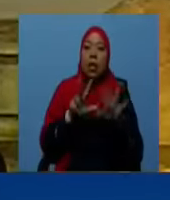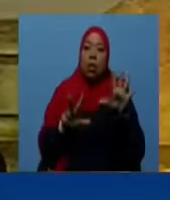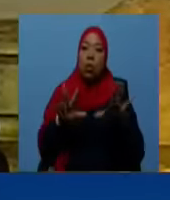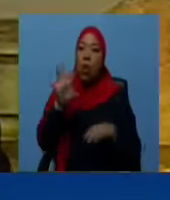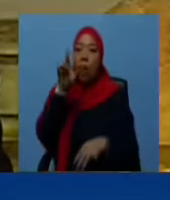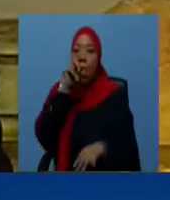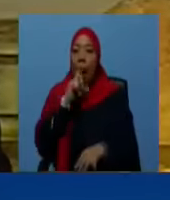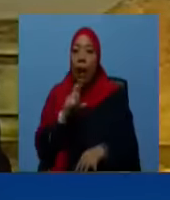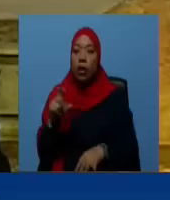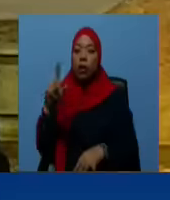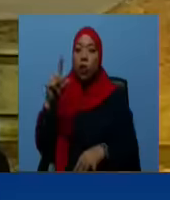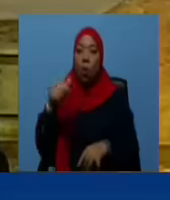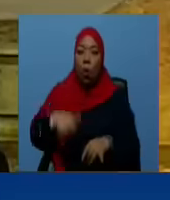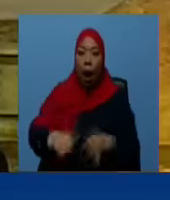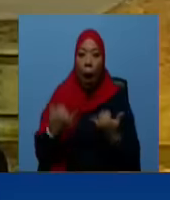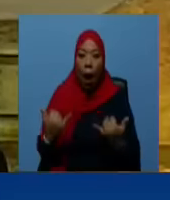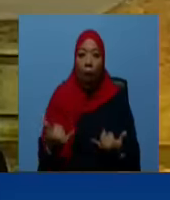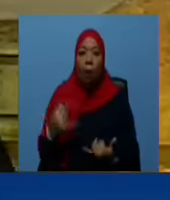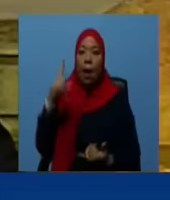¿Ah?